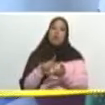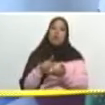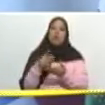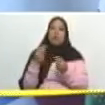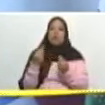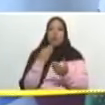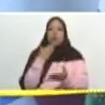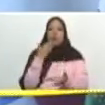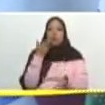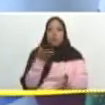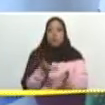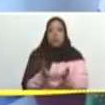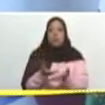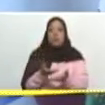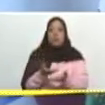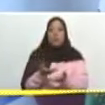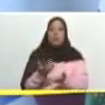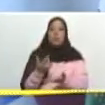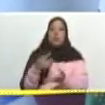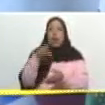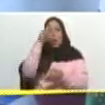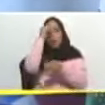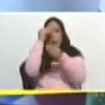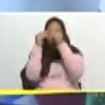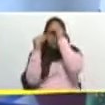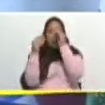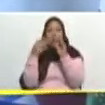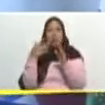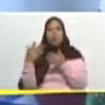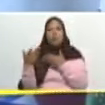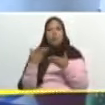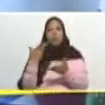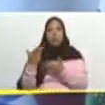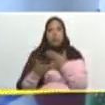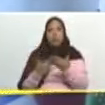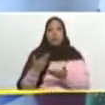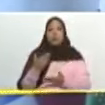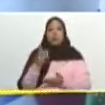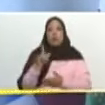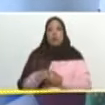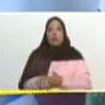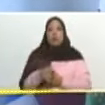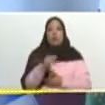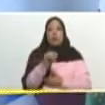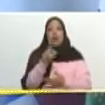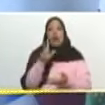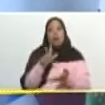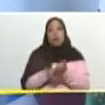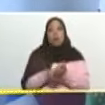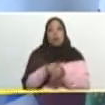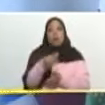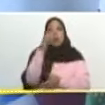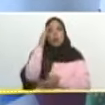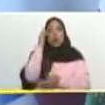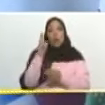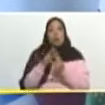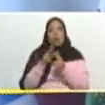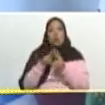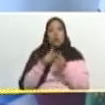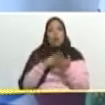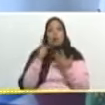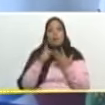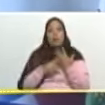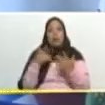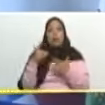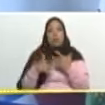mucho. Hemos aprendido mucho, hemos intercambiado. Se ha aprobado, como ustedes ya conocen, un plan de